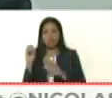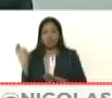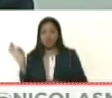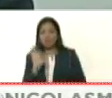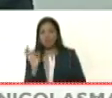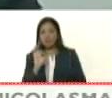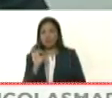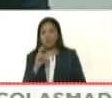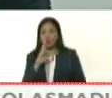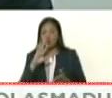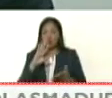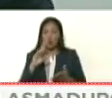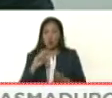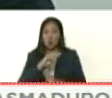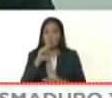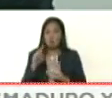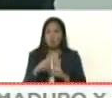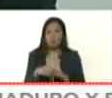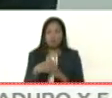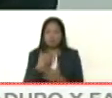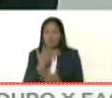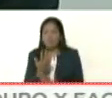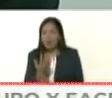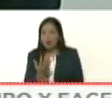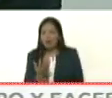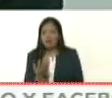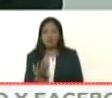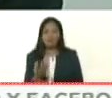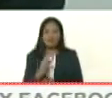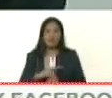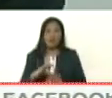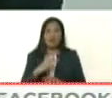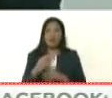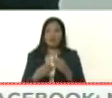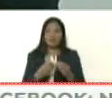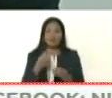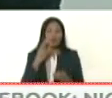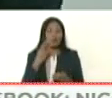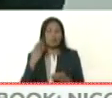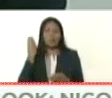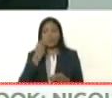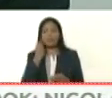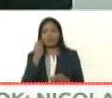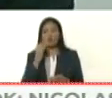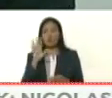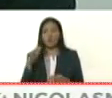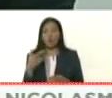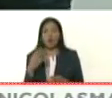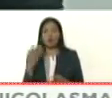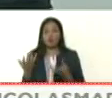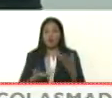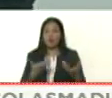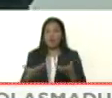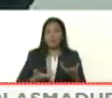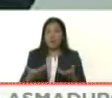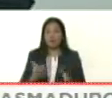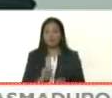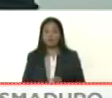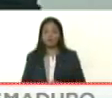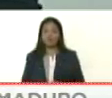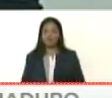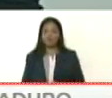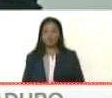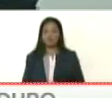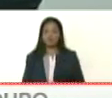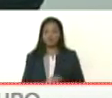ahora completamente podrido, y no hayan que hacer con eso, están pensando cuándo lo van a quemar. Luego aparece el